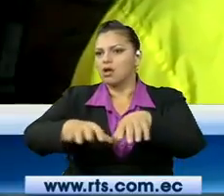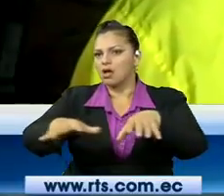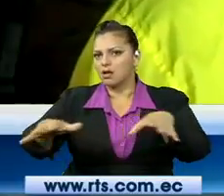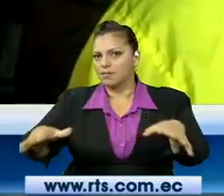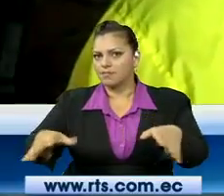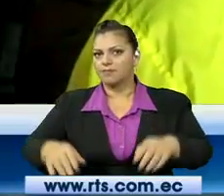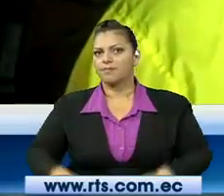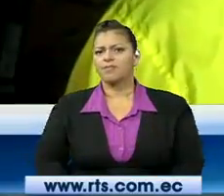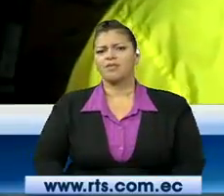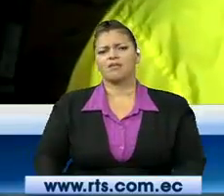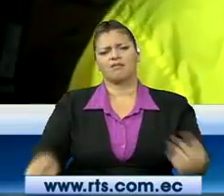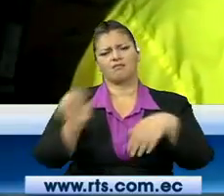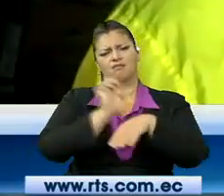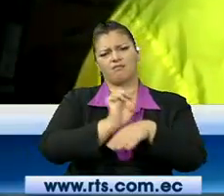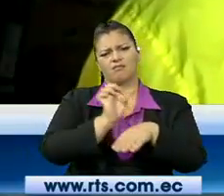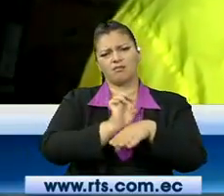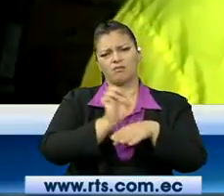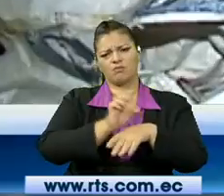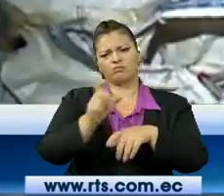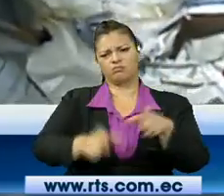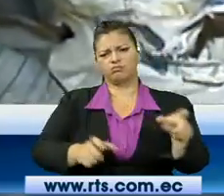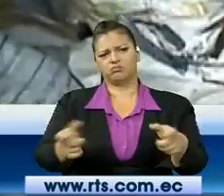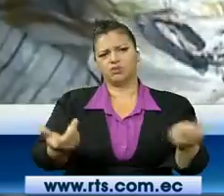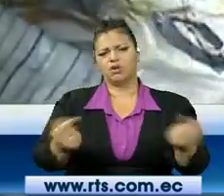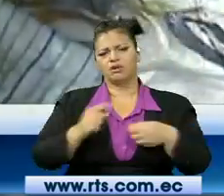los ecuatorianos aquí en el sector norte de la ciudad de Quito.